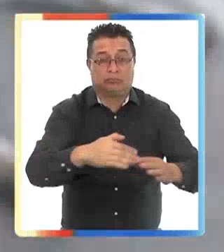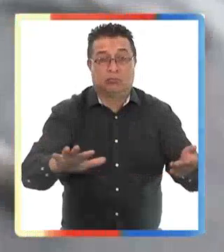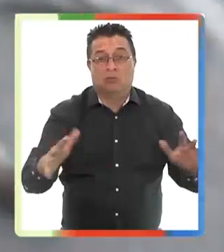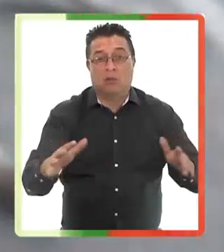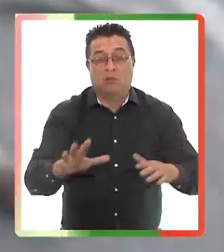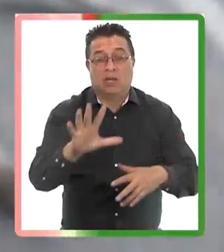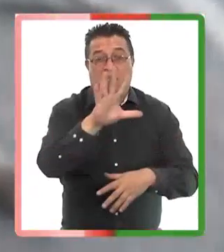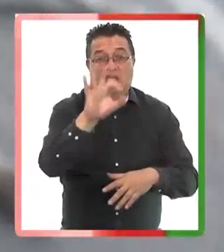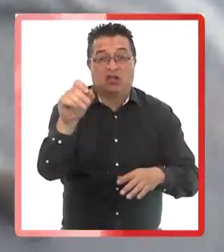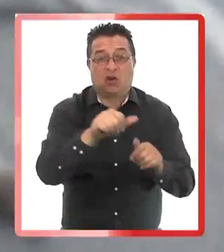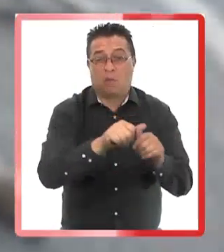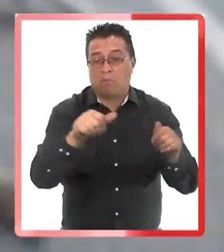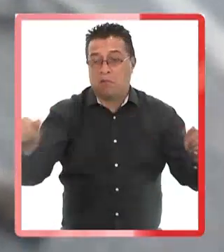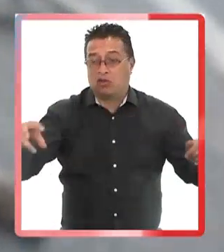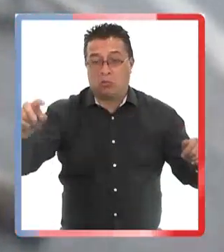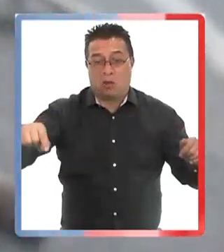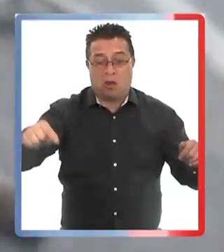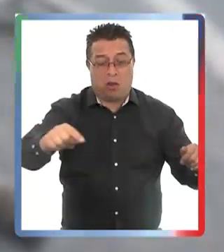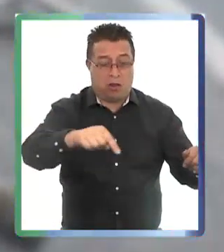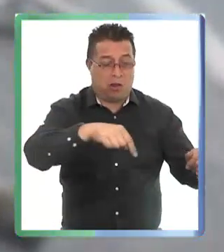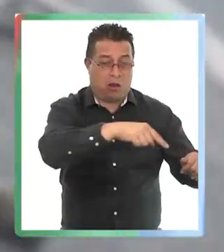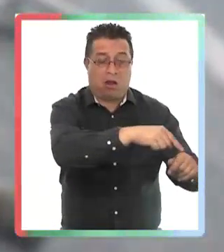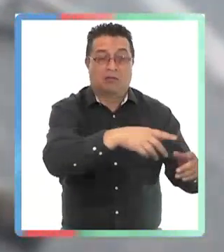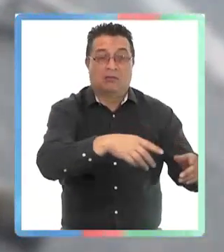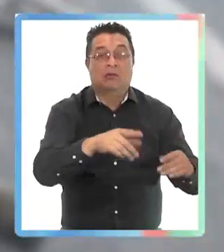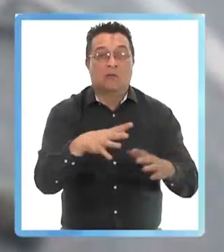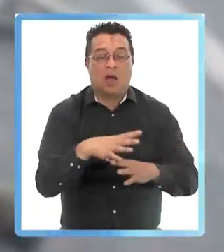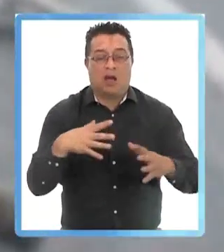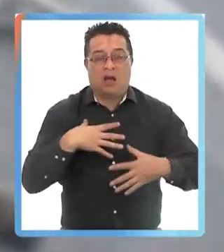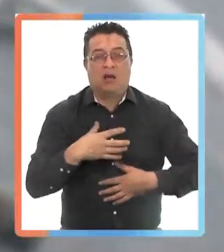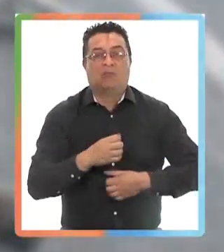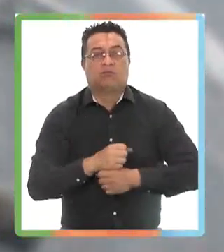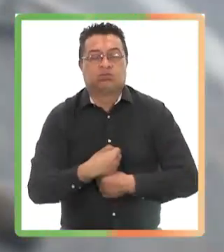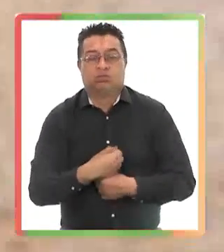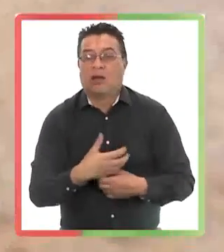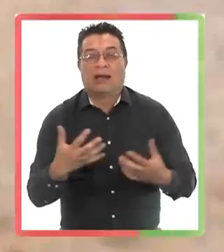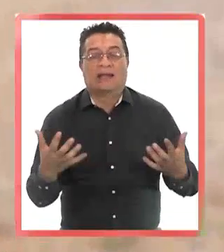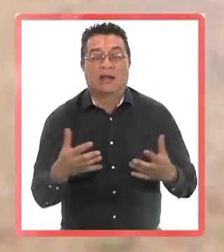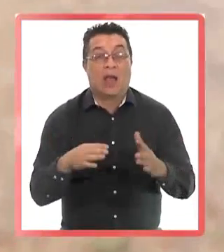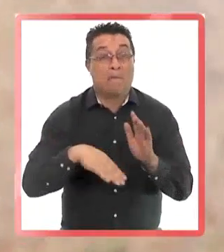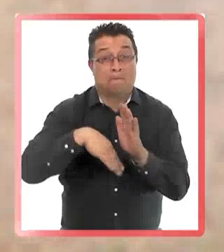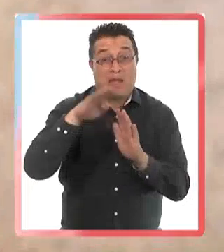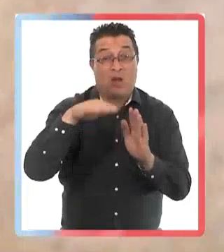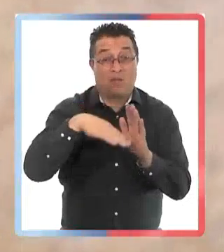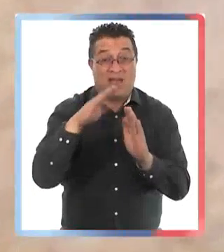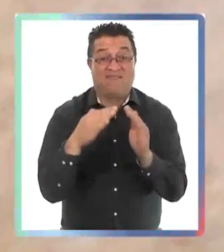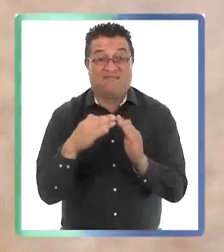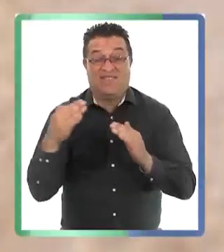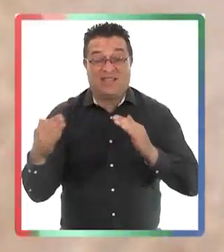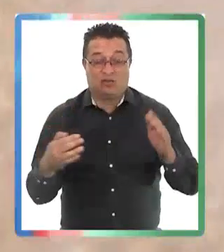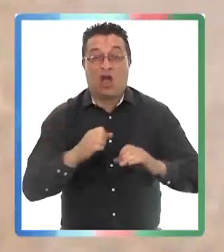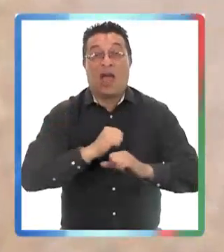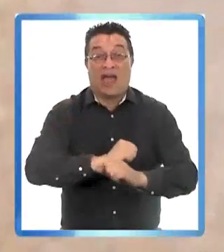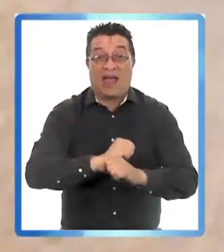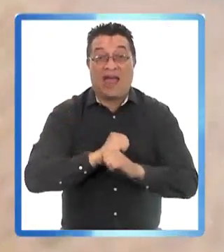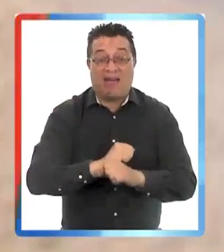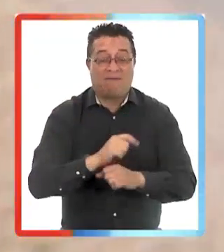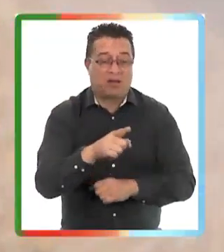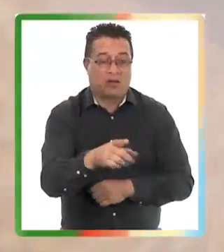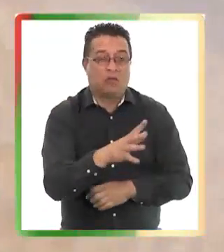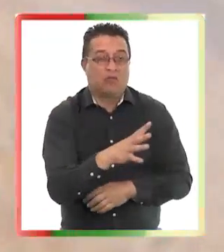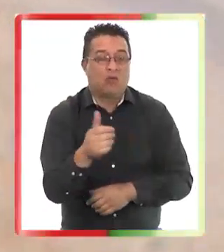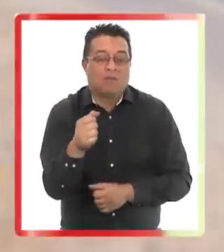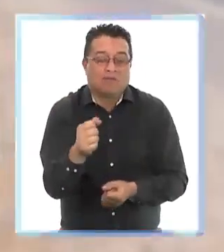pública en un tramo de 500 metros. Un hecho que aumenta la angustia es que para la mayoría de los vecinos,